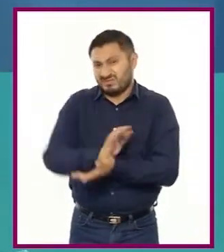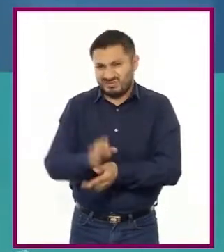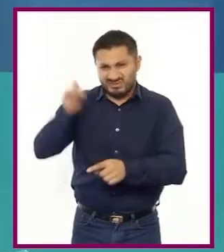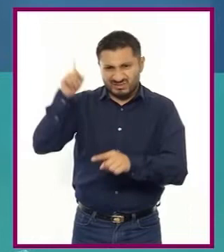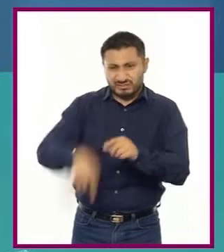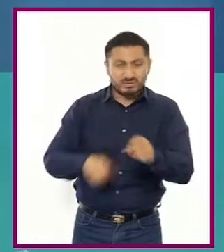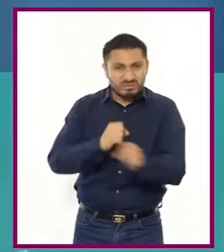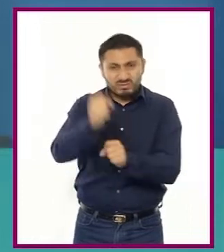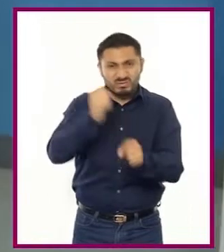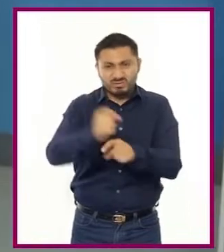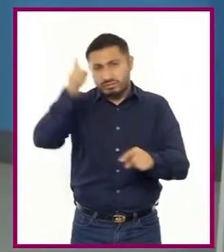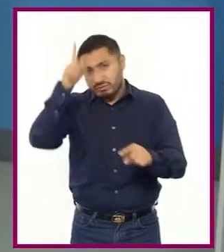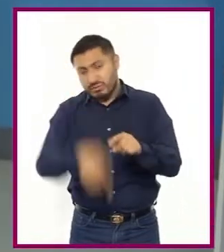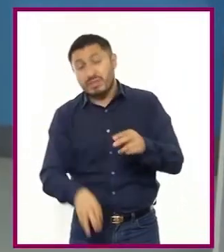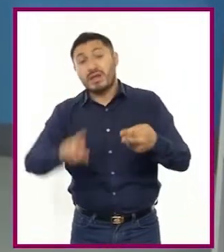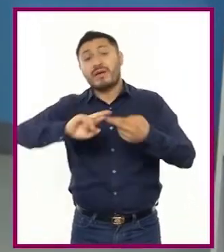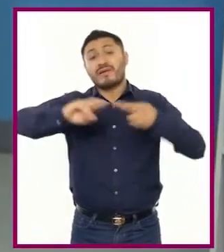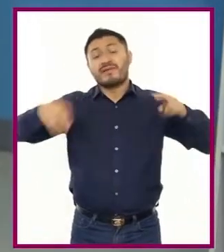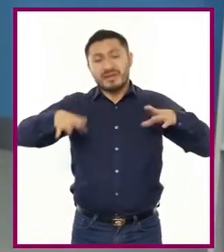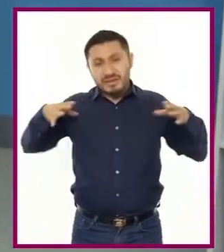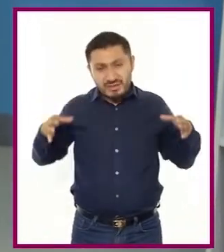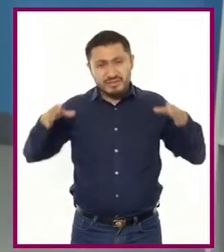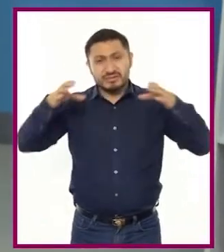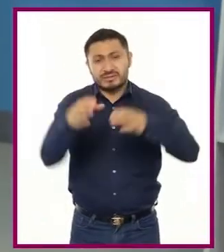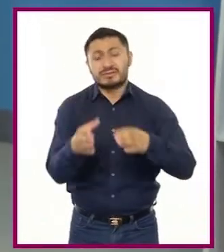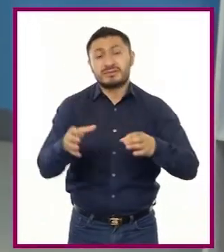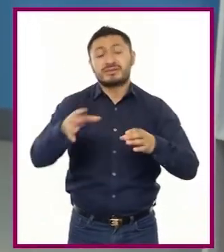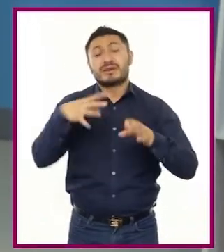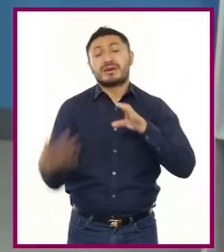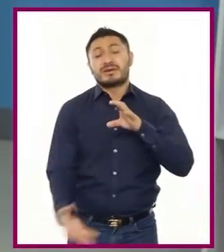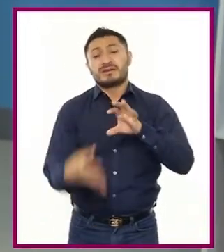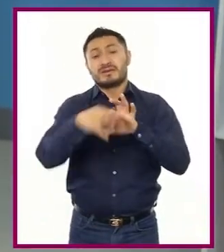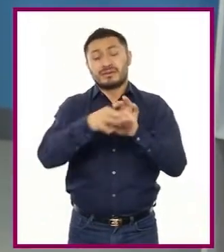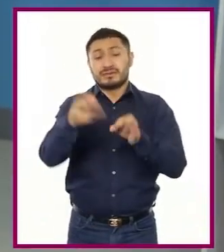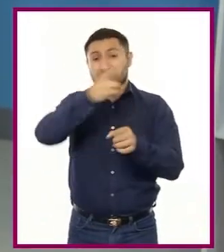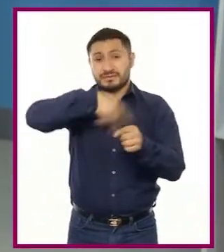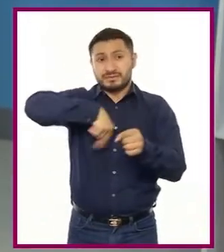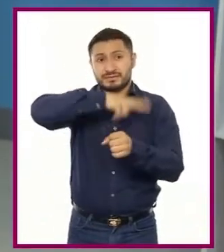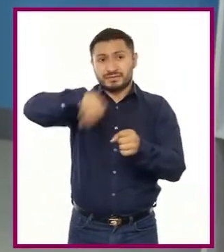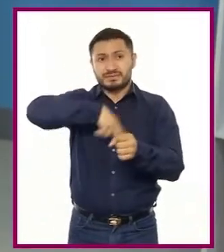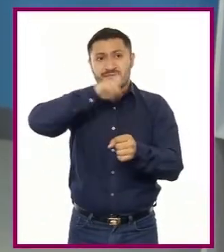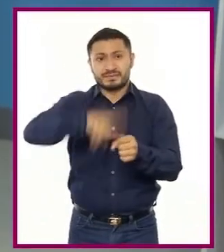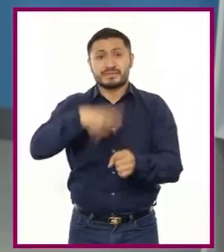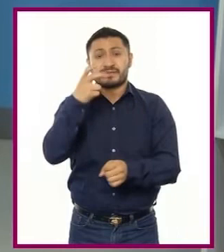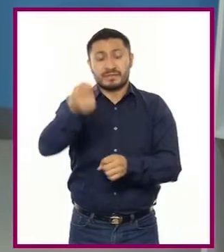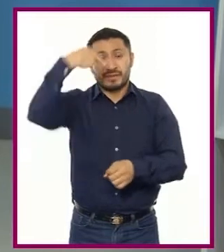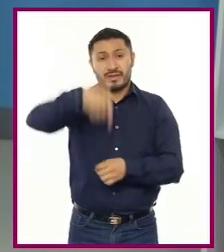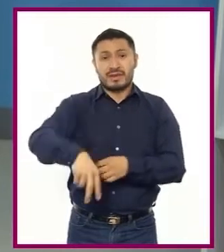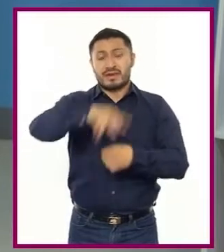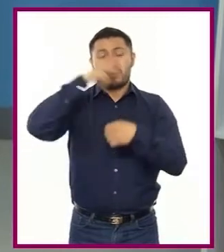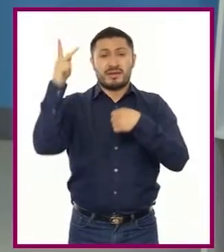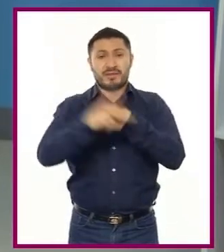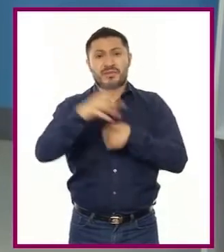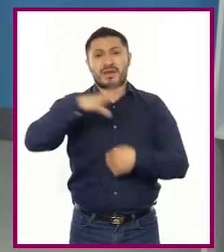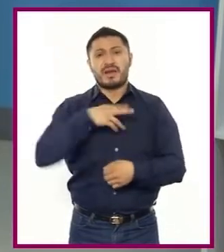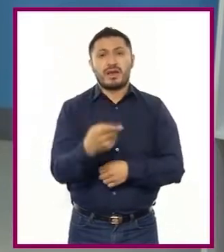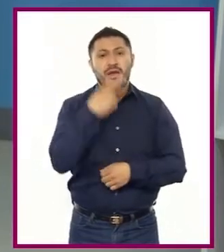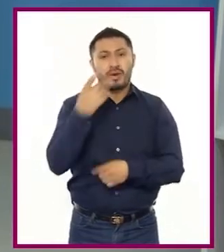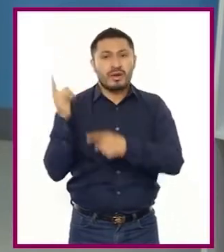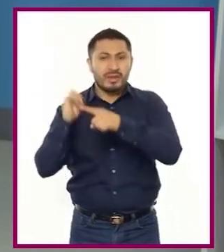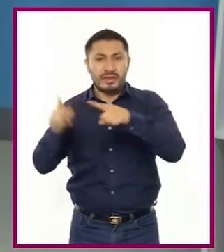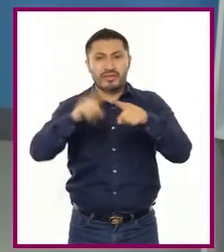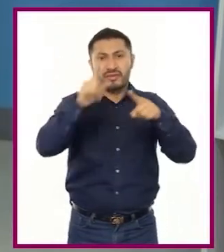la violencia y la relación de la comunidad con la naturaleza. Por ello, en nuestro país se han implementado